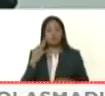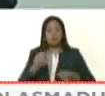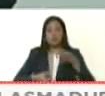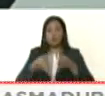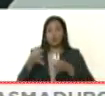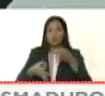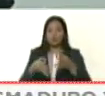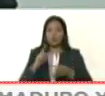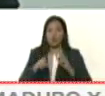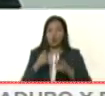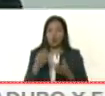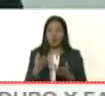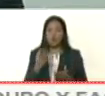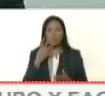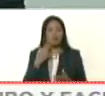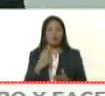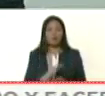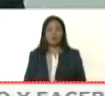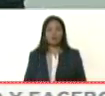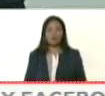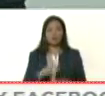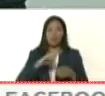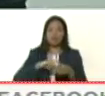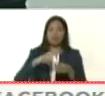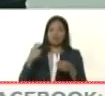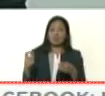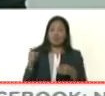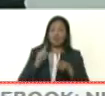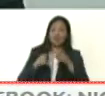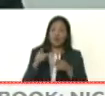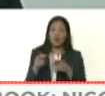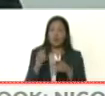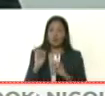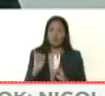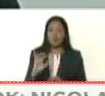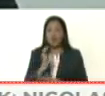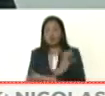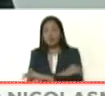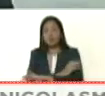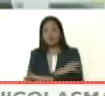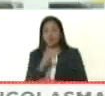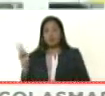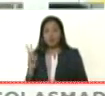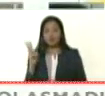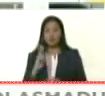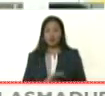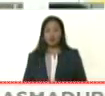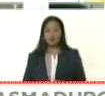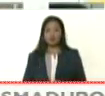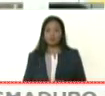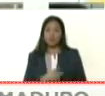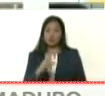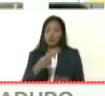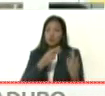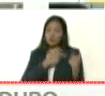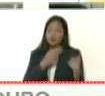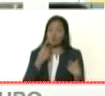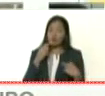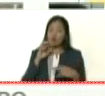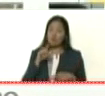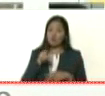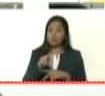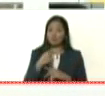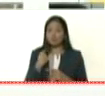parte de Acción Democrática, y también ha dejado por fuera a los otros partidos de la oposición venezolana. Los encargados de